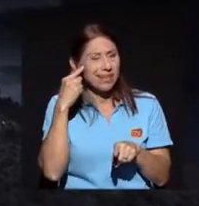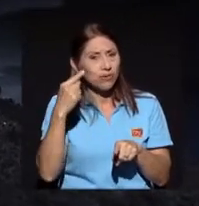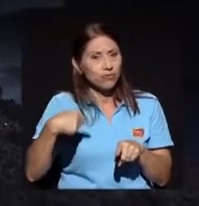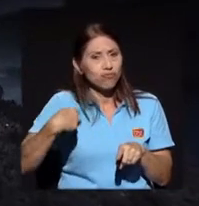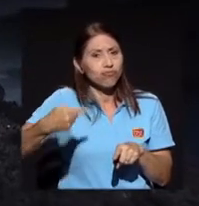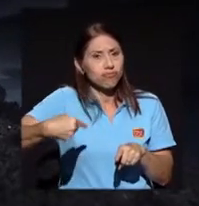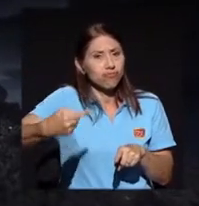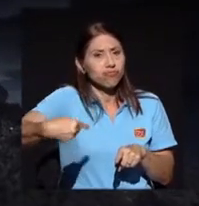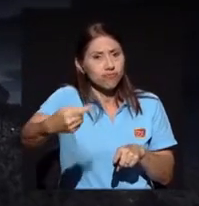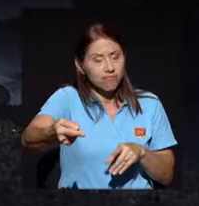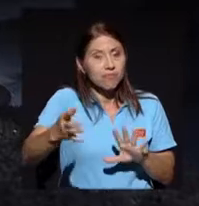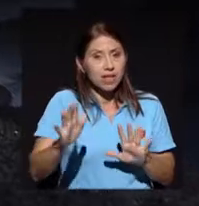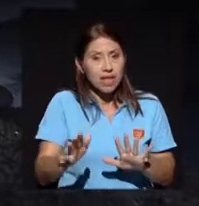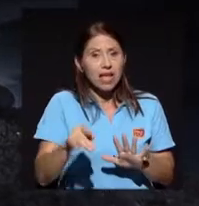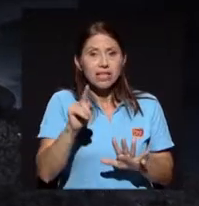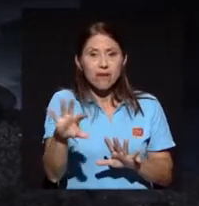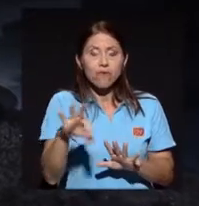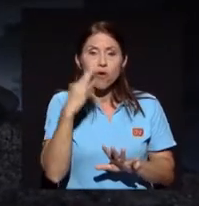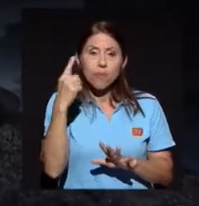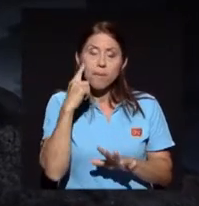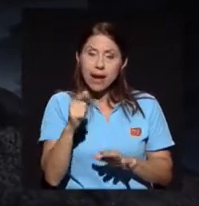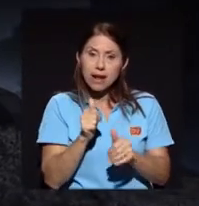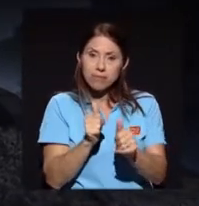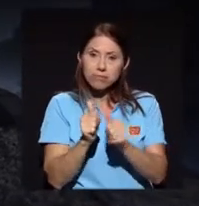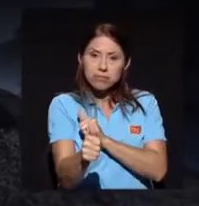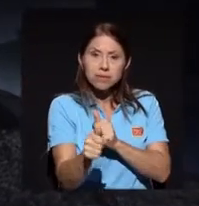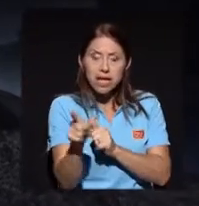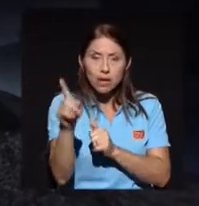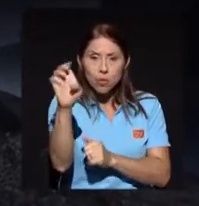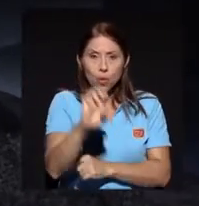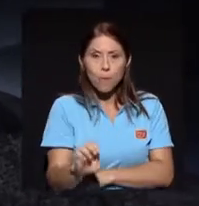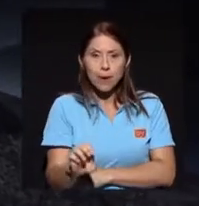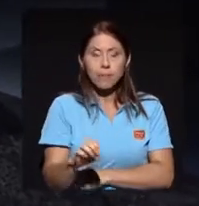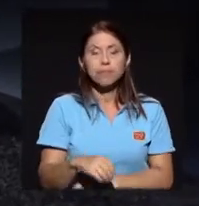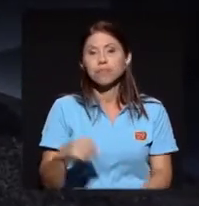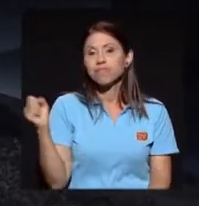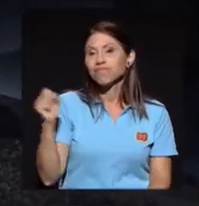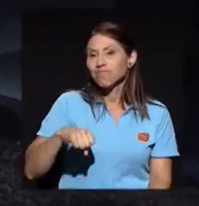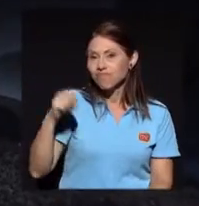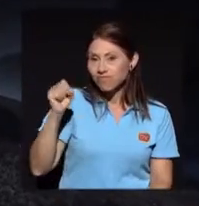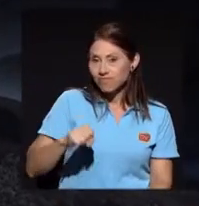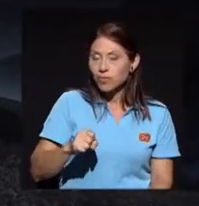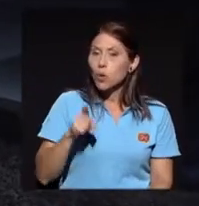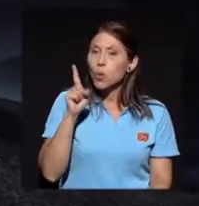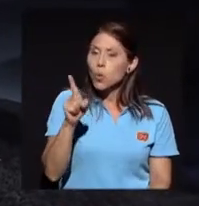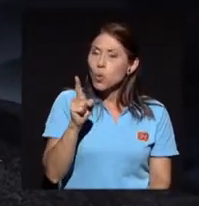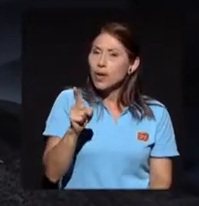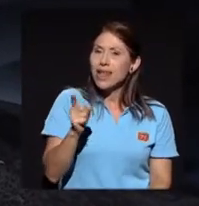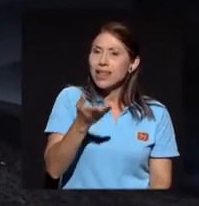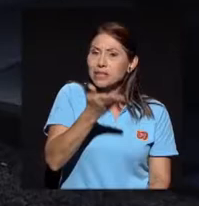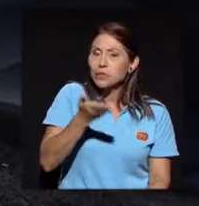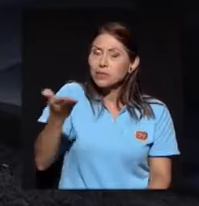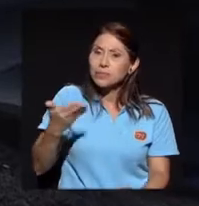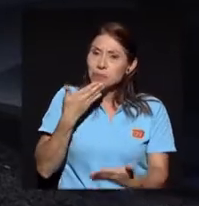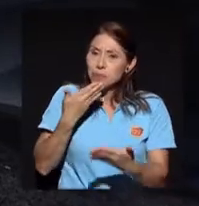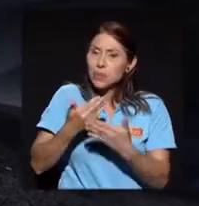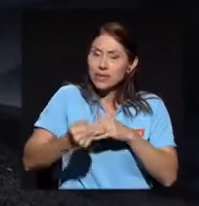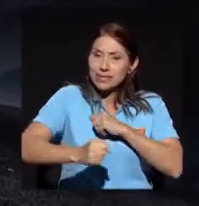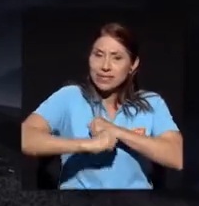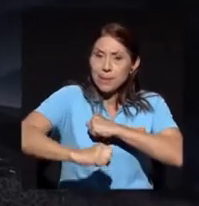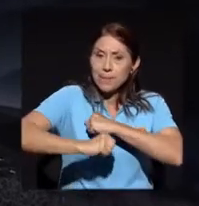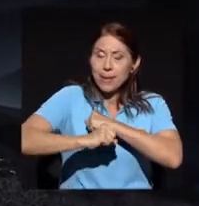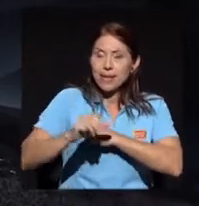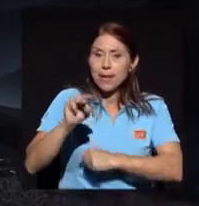de seguir adelante en europa una una de las grandes virtudes de la campaña de macrón y